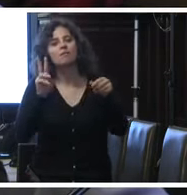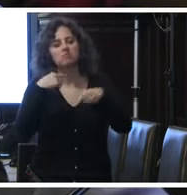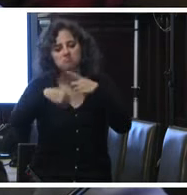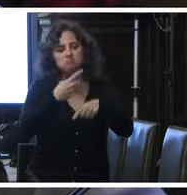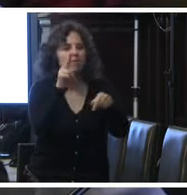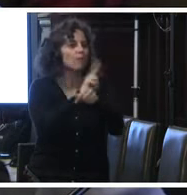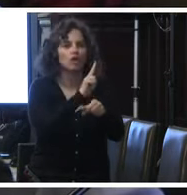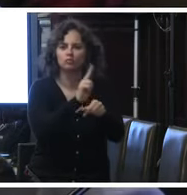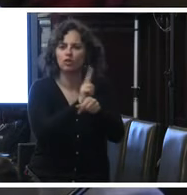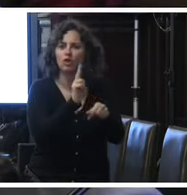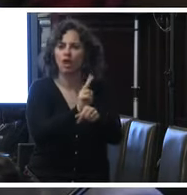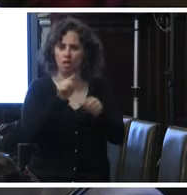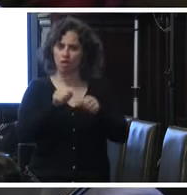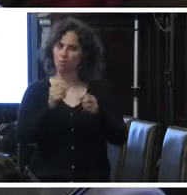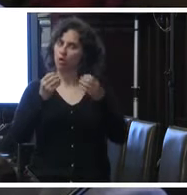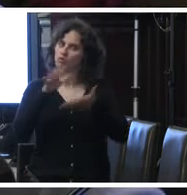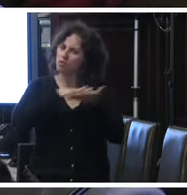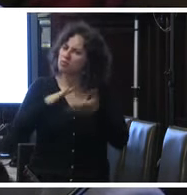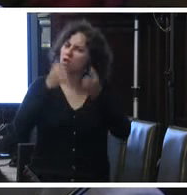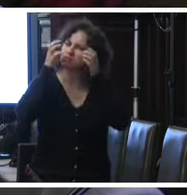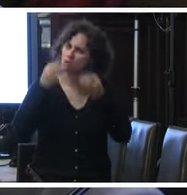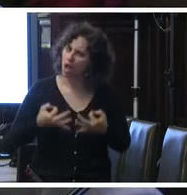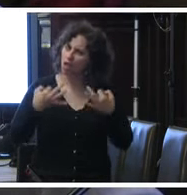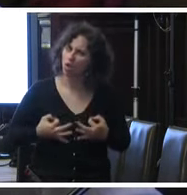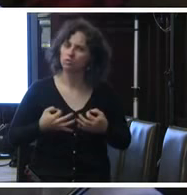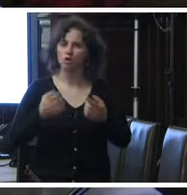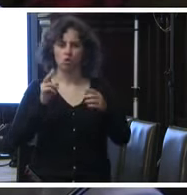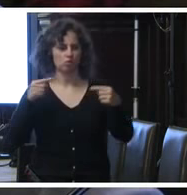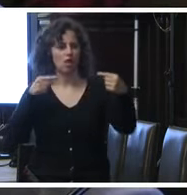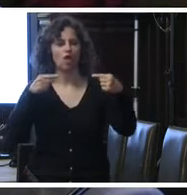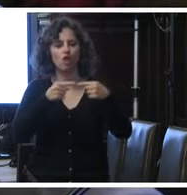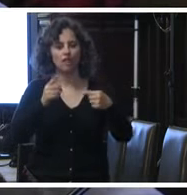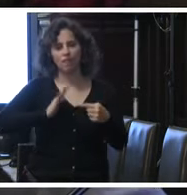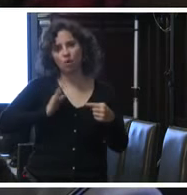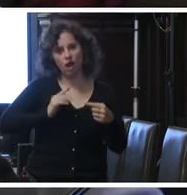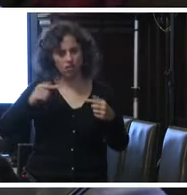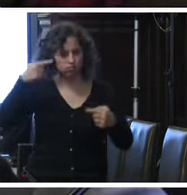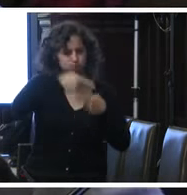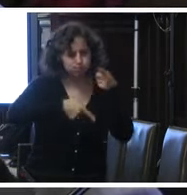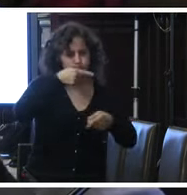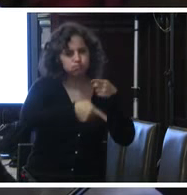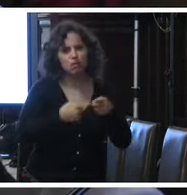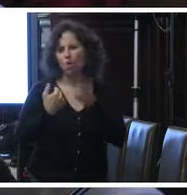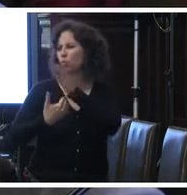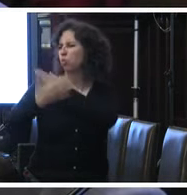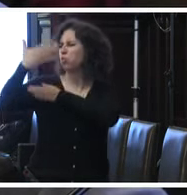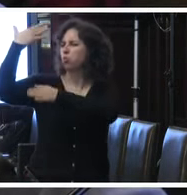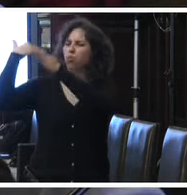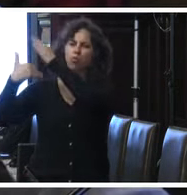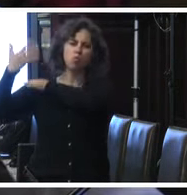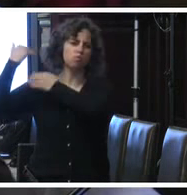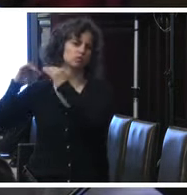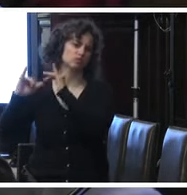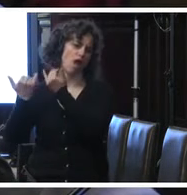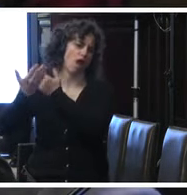porque es una situación muy seria. Los ataques contra las mujeres desde tiempos inmemoriales,